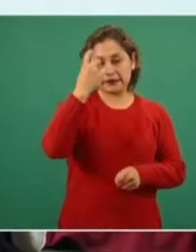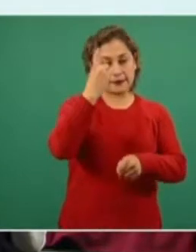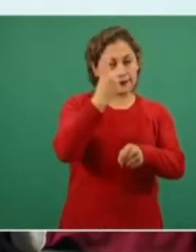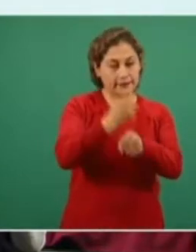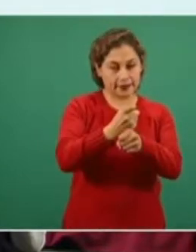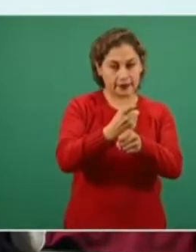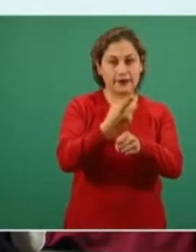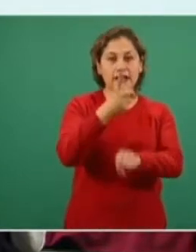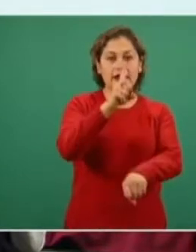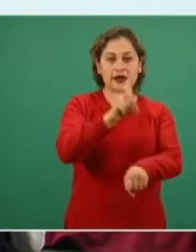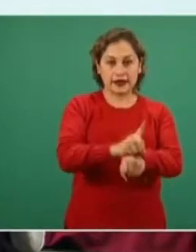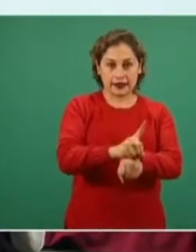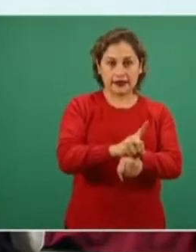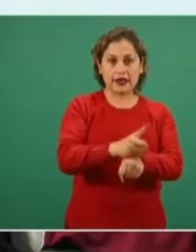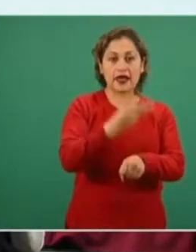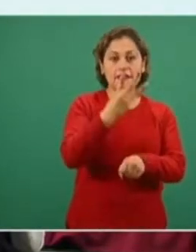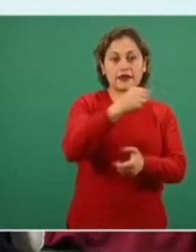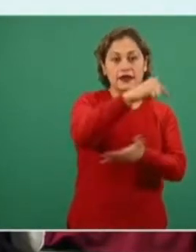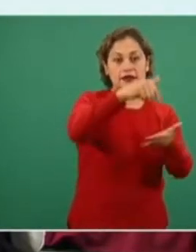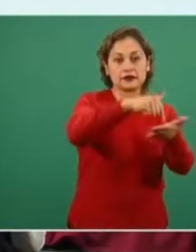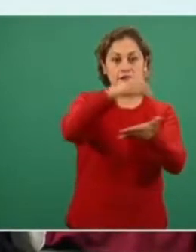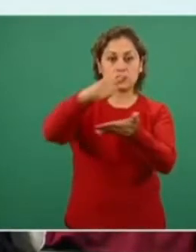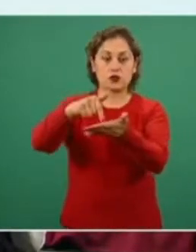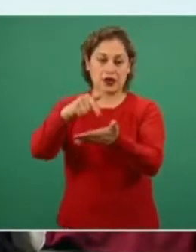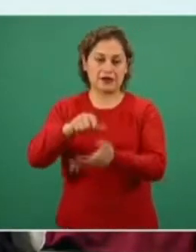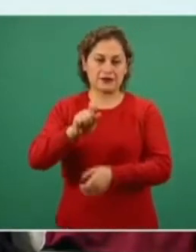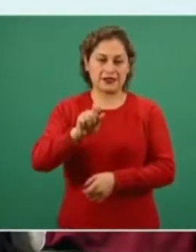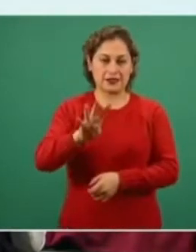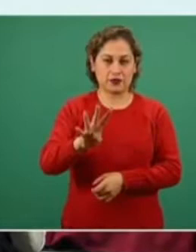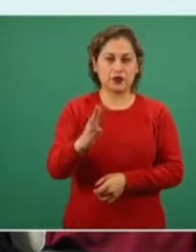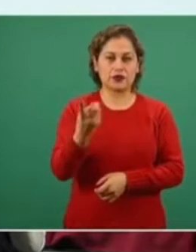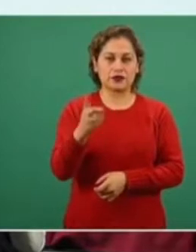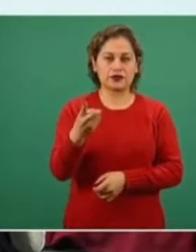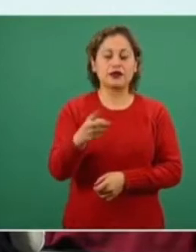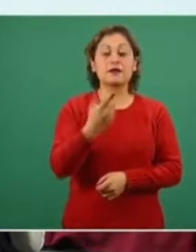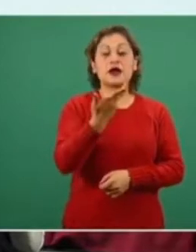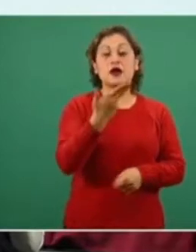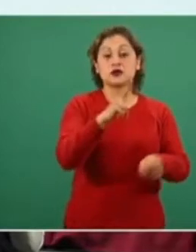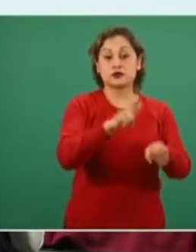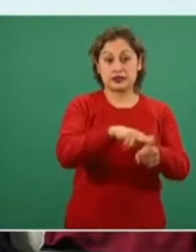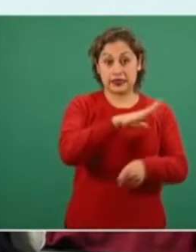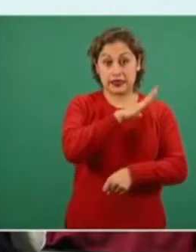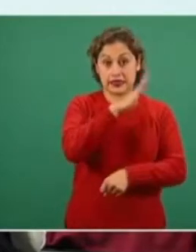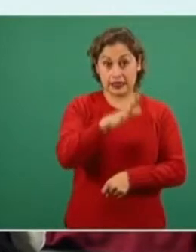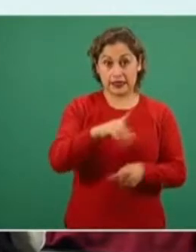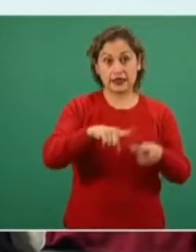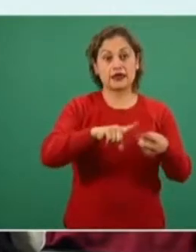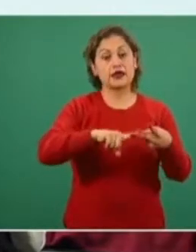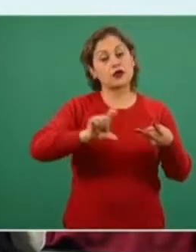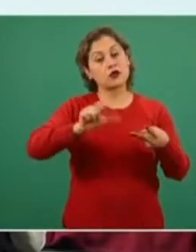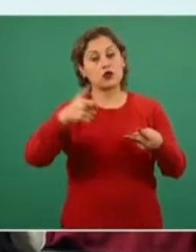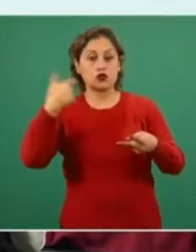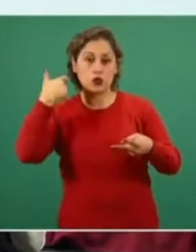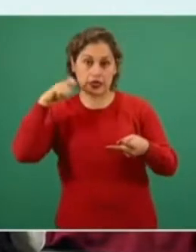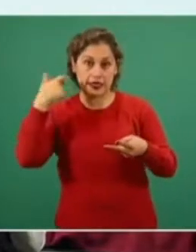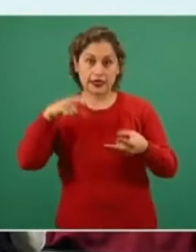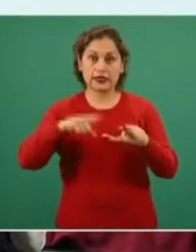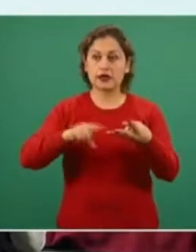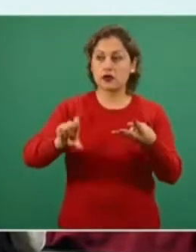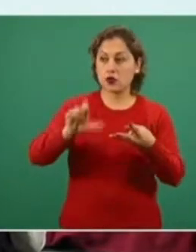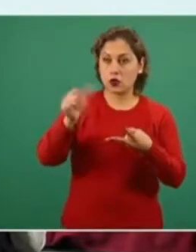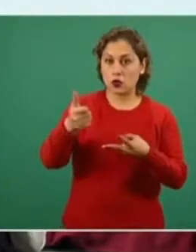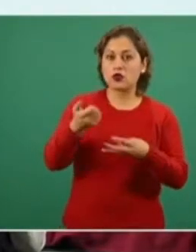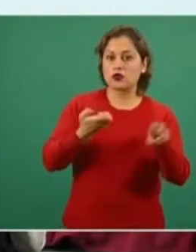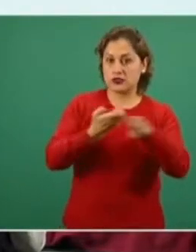sitios. El día 24 fue en el Hospital General, un sitio de vacunación en Querétaro y un sitio de vacunación en el Estado